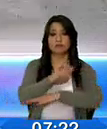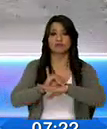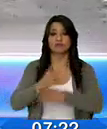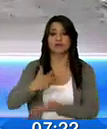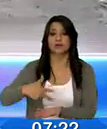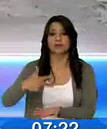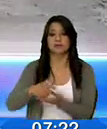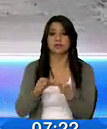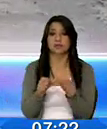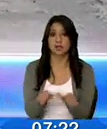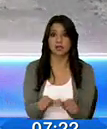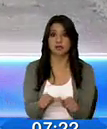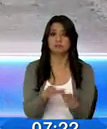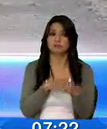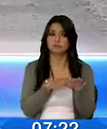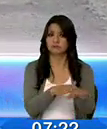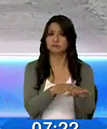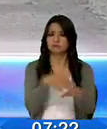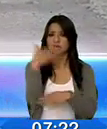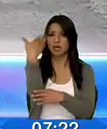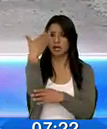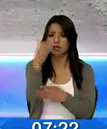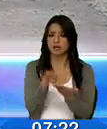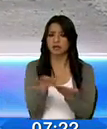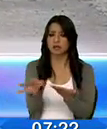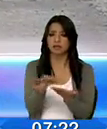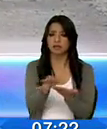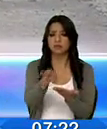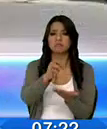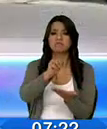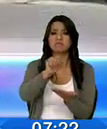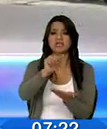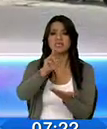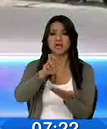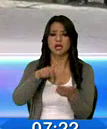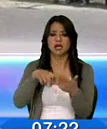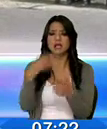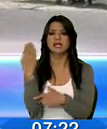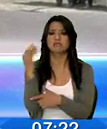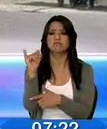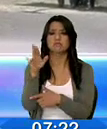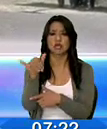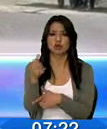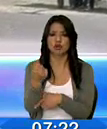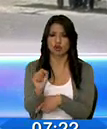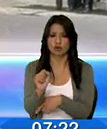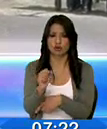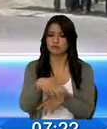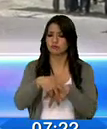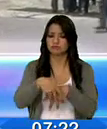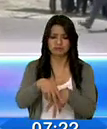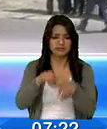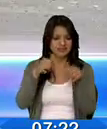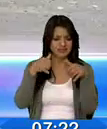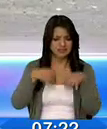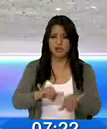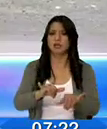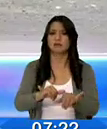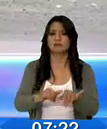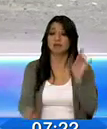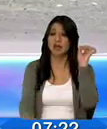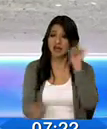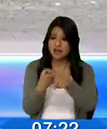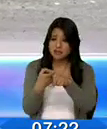Carchi. Respaldan a los burgomaestres de los cantones Mira y Espejo, quienes aseguran que no levantarán la paralización mientras